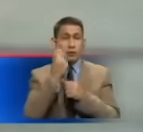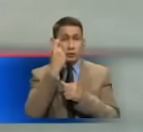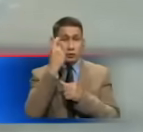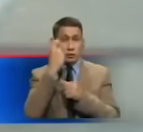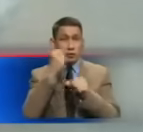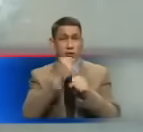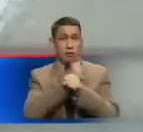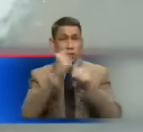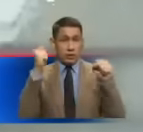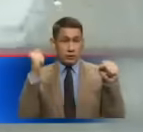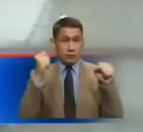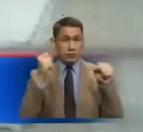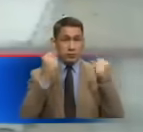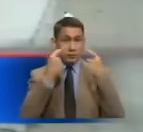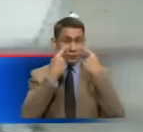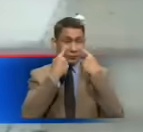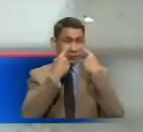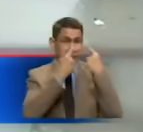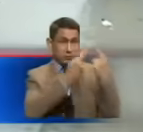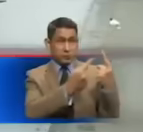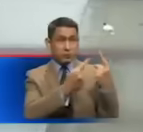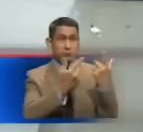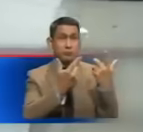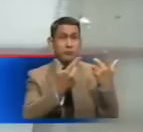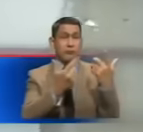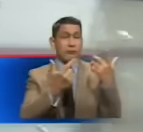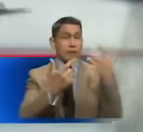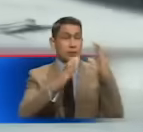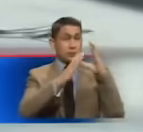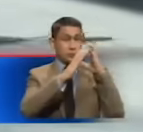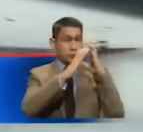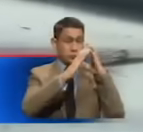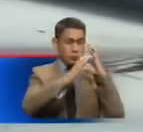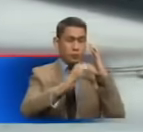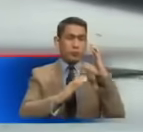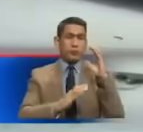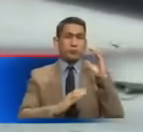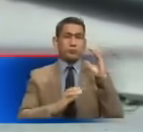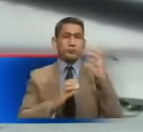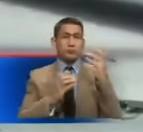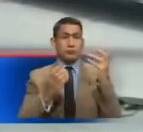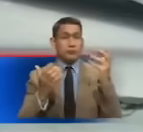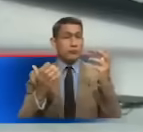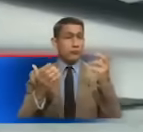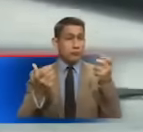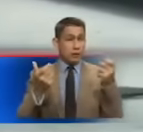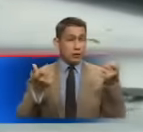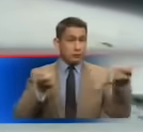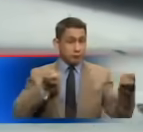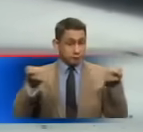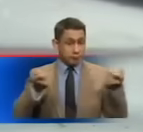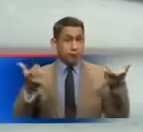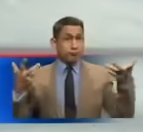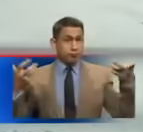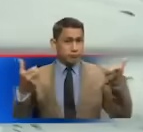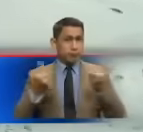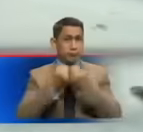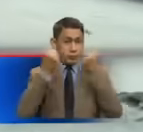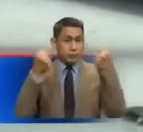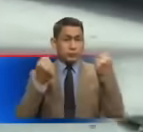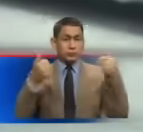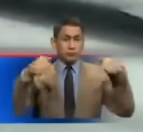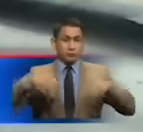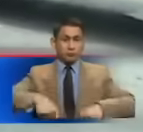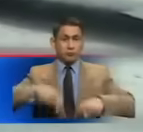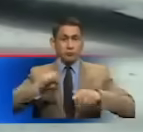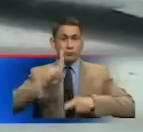mañana, efectivamente, se registró un accidente de tránsito, el cual dejó un saldo fatal, una persona fallecida, así